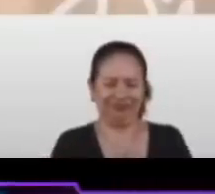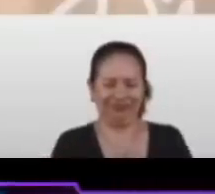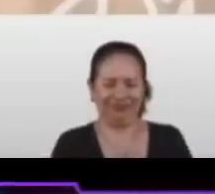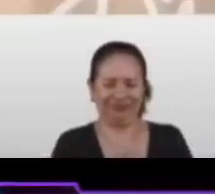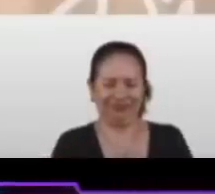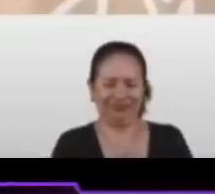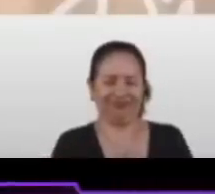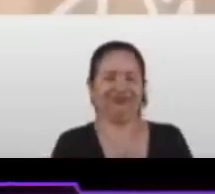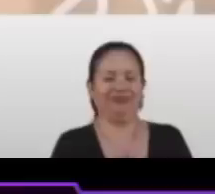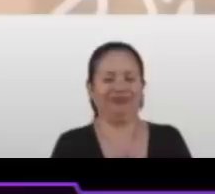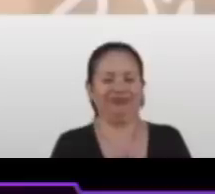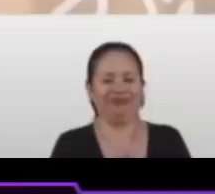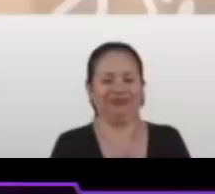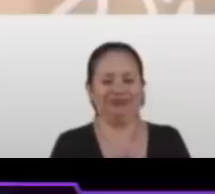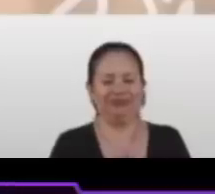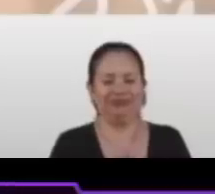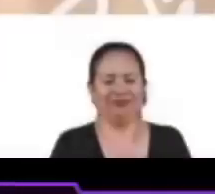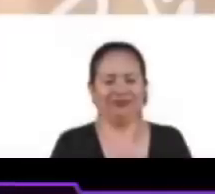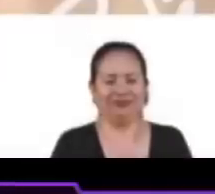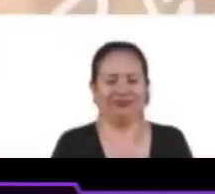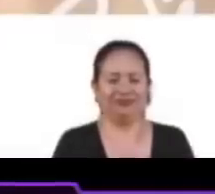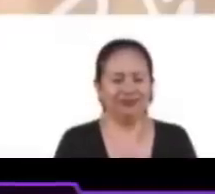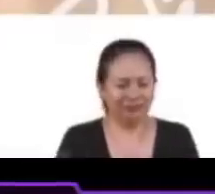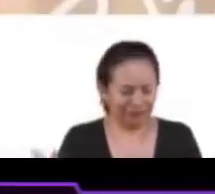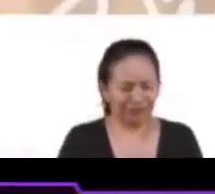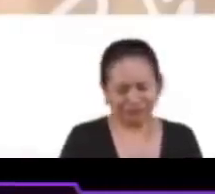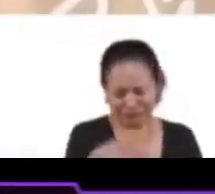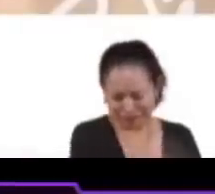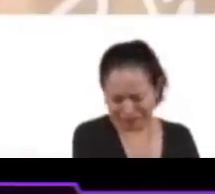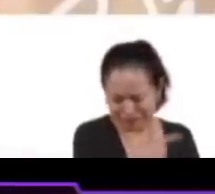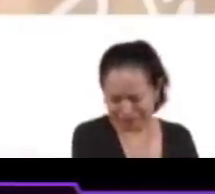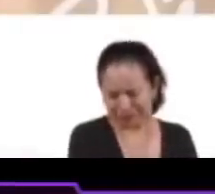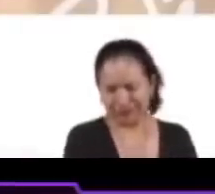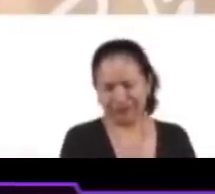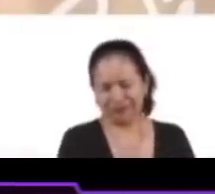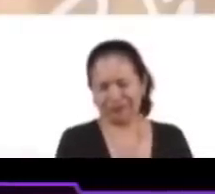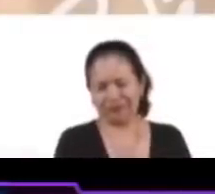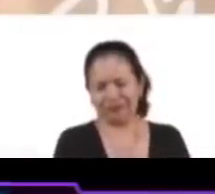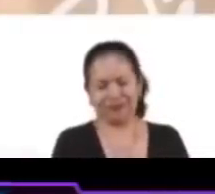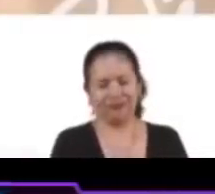¿no? Entonces, que se dedique a